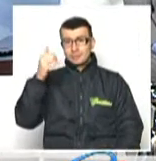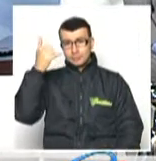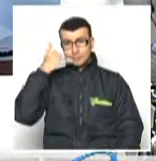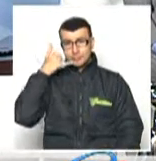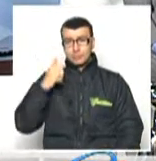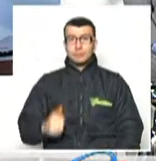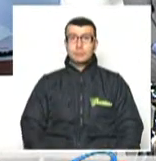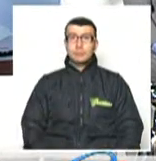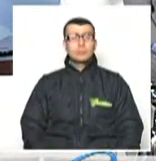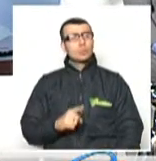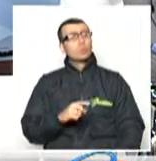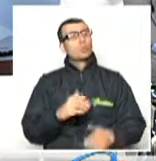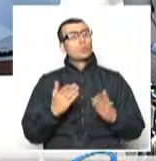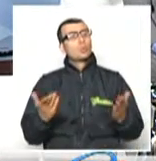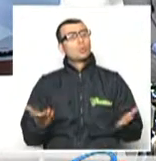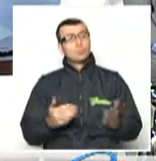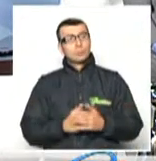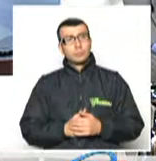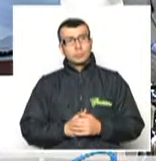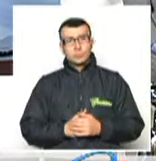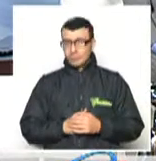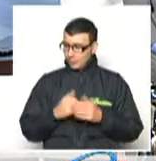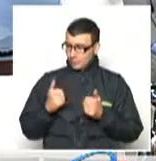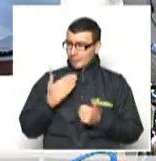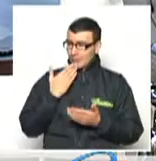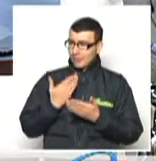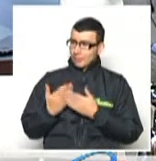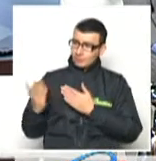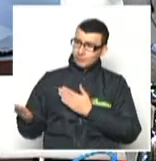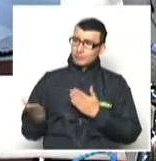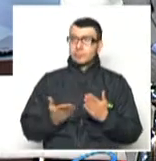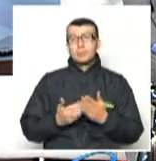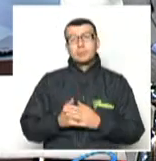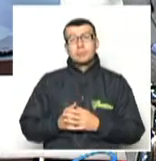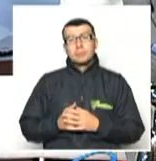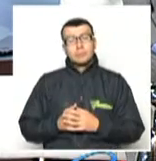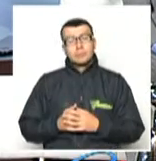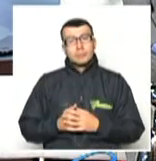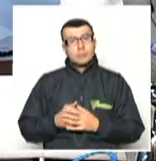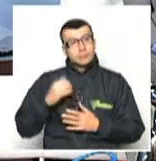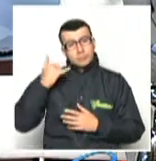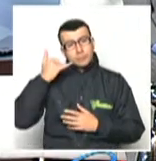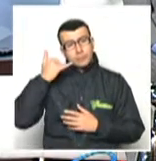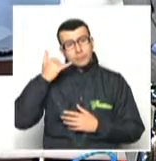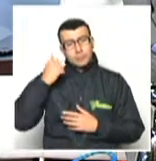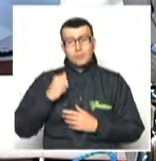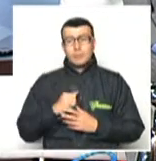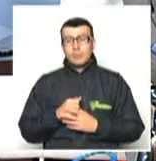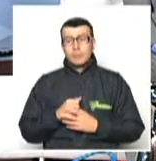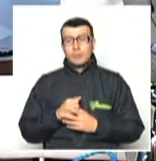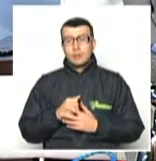Sí, ¿cómo estás? Bien, Liliana, gracias. Bienvenida. Sí, muchas gracias. Mi problema